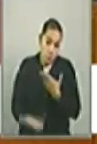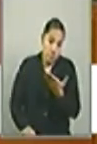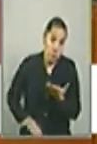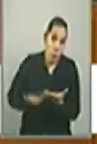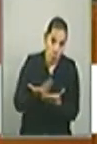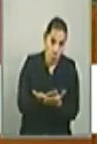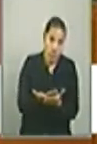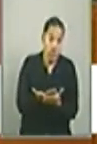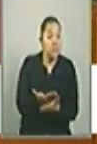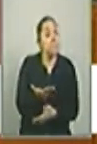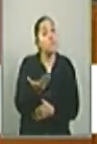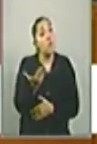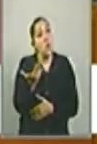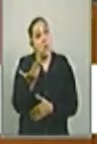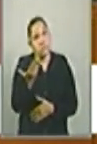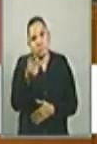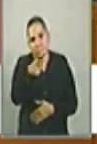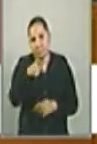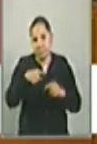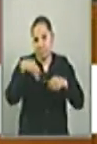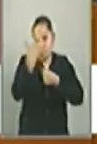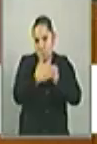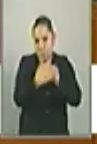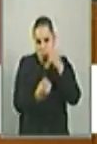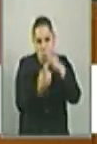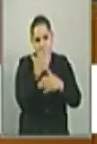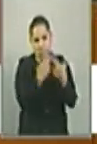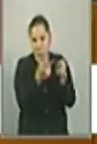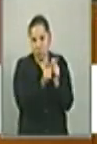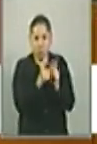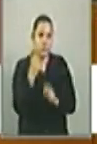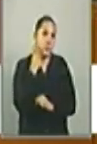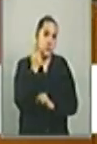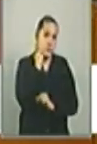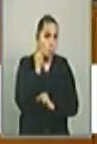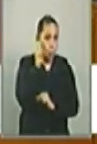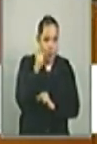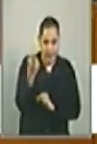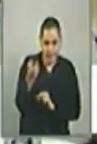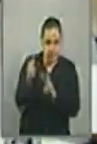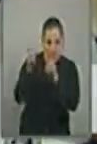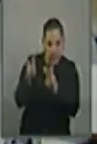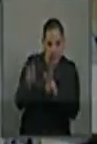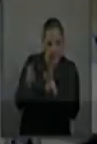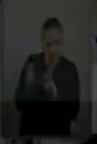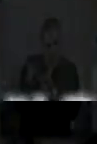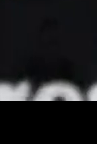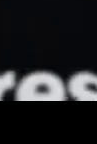asuma como parte de una nueva estrategia de combate a la delincuencia. Es cuanto, señor presidente.